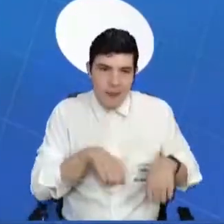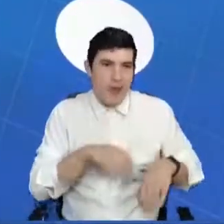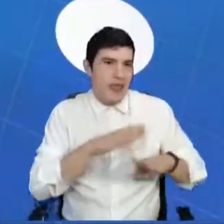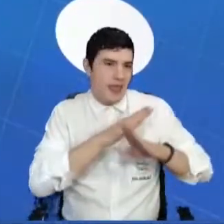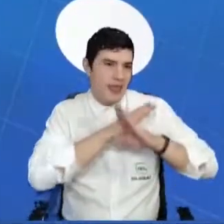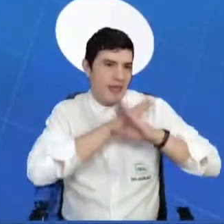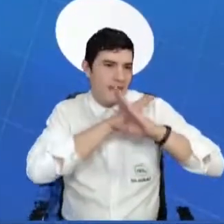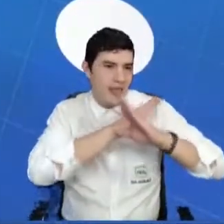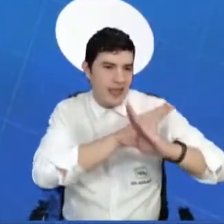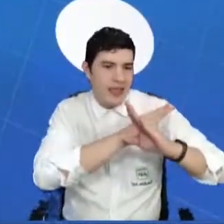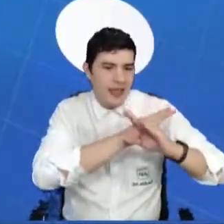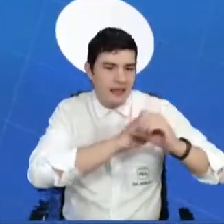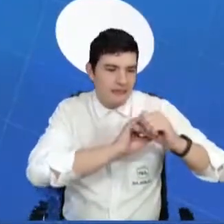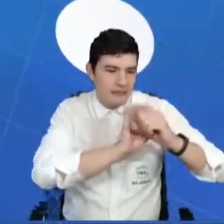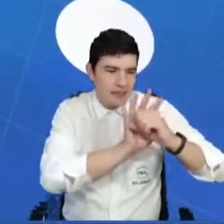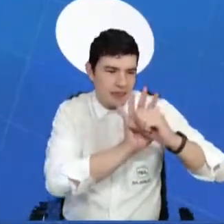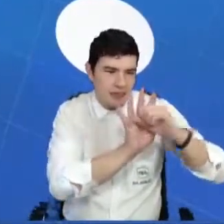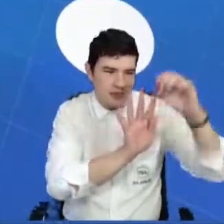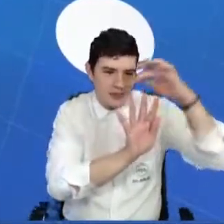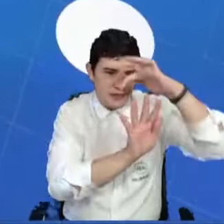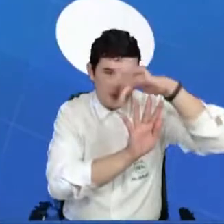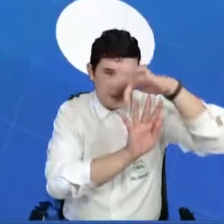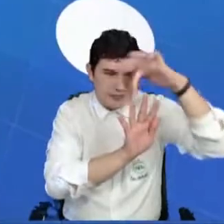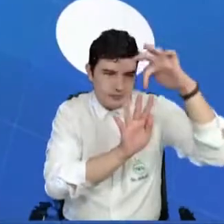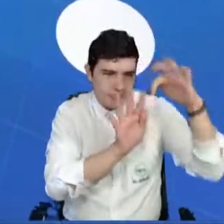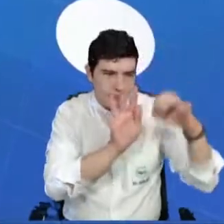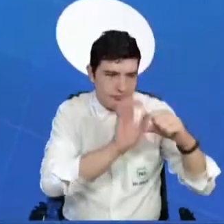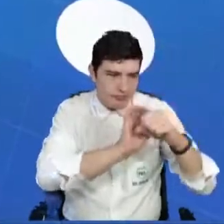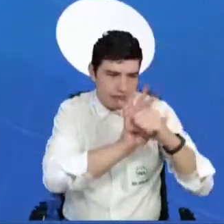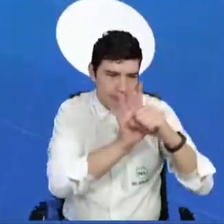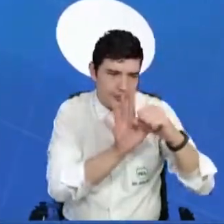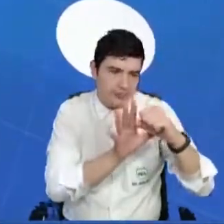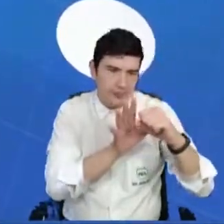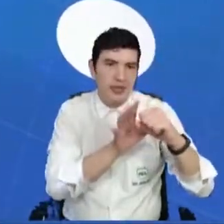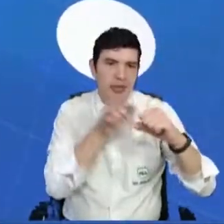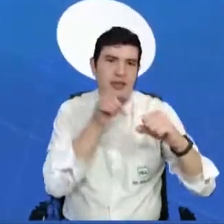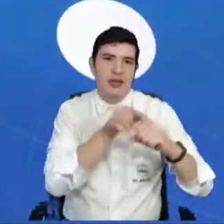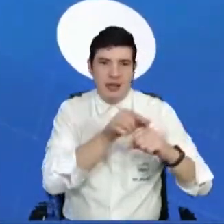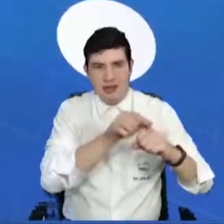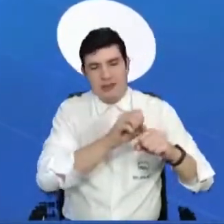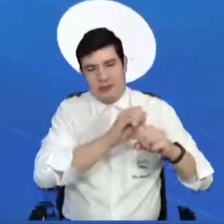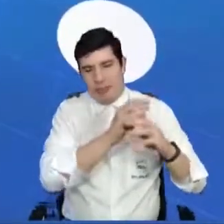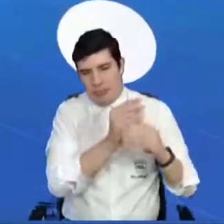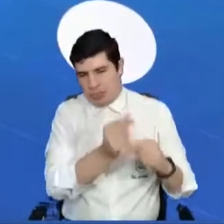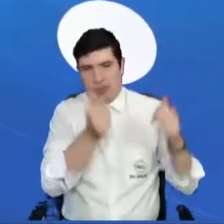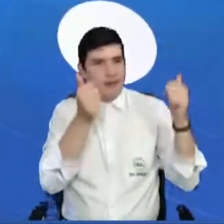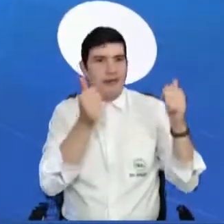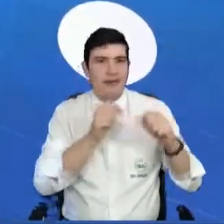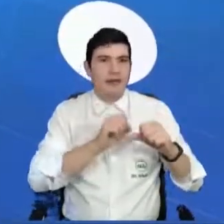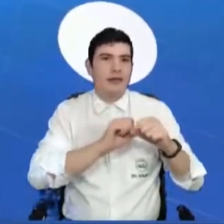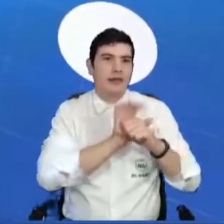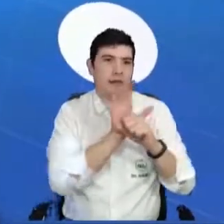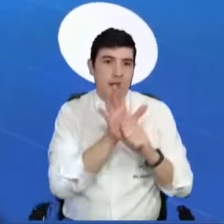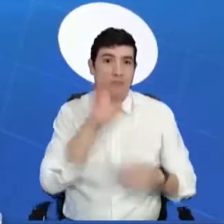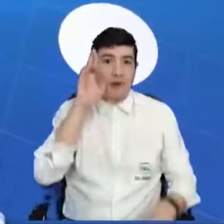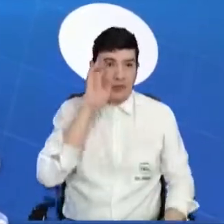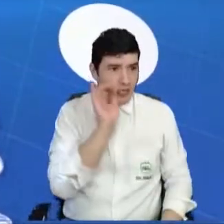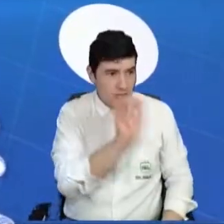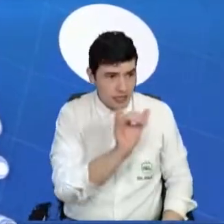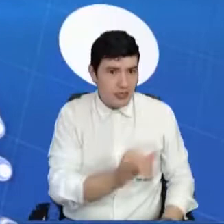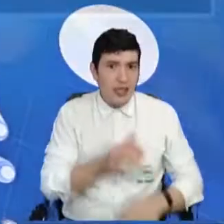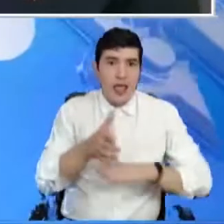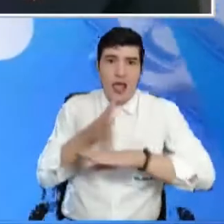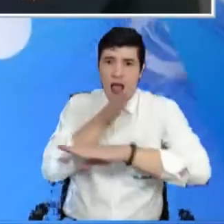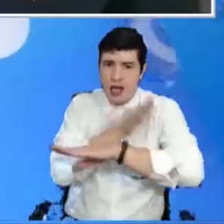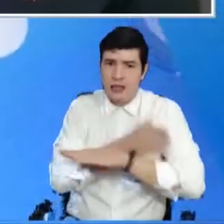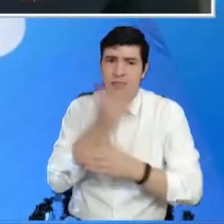de la angiotensina y que están en la membrana celular, y así ha sido. Pues hemos hecho ya estudios también a